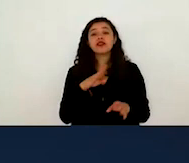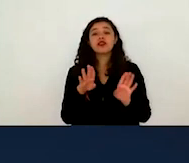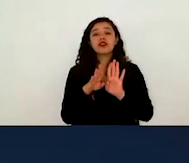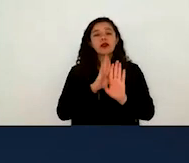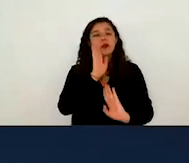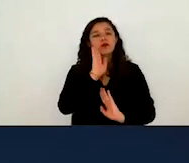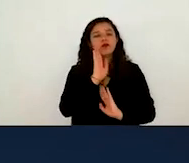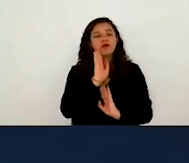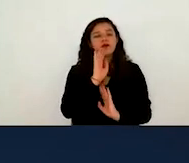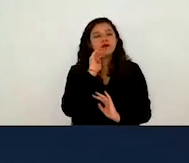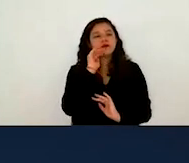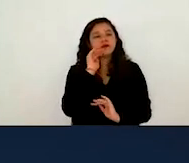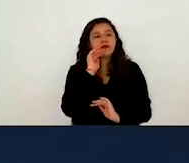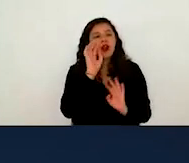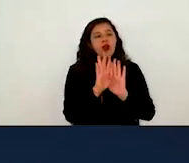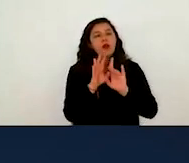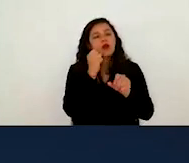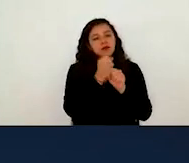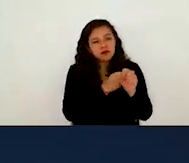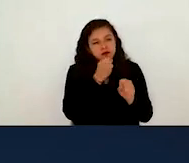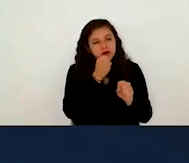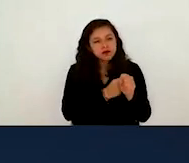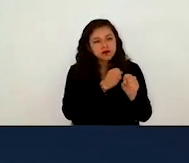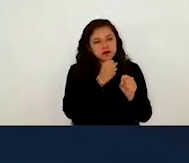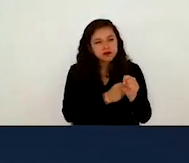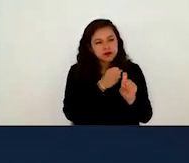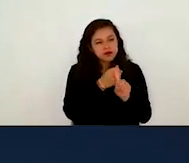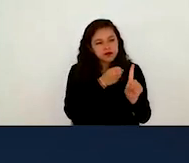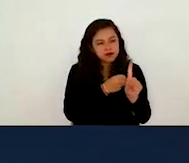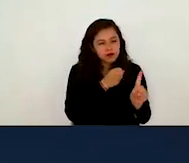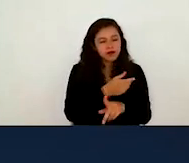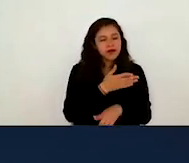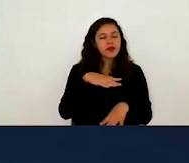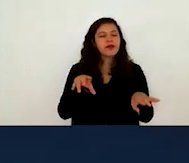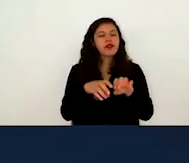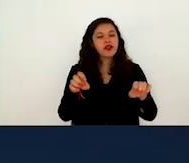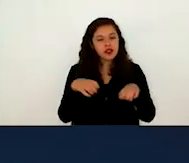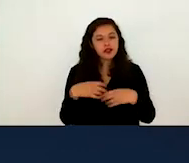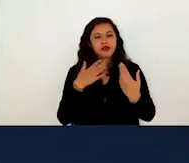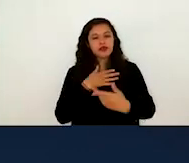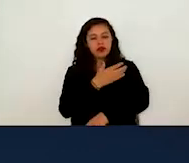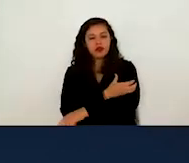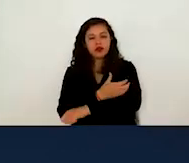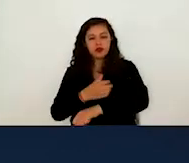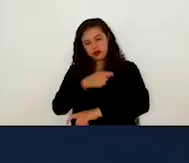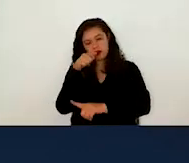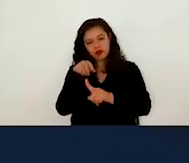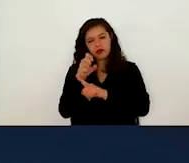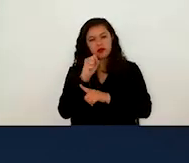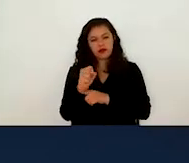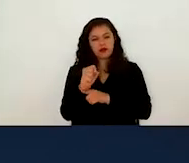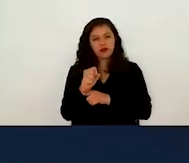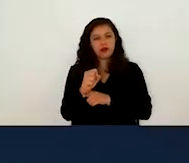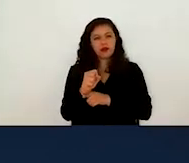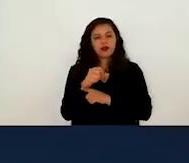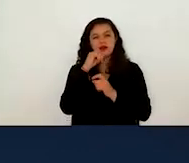estoy persuadiendo a mis compañeros a mi equipo de trabajo para que logren y aquí hablaban también de algo muy importante